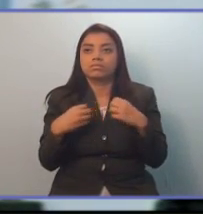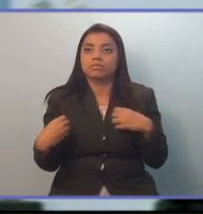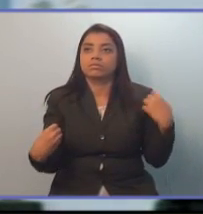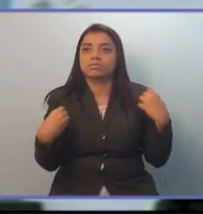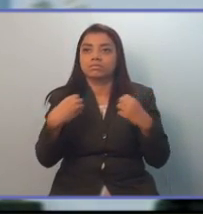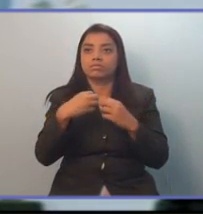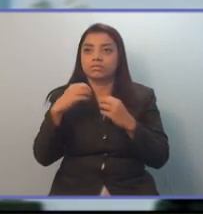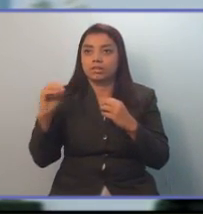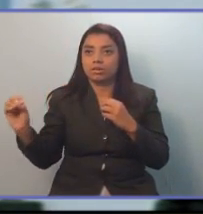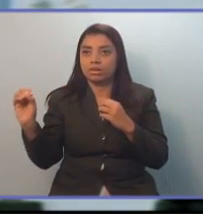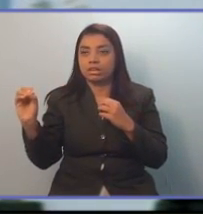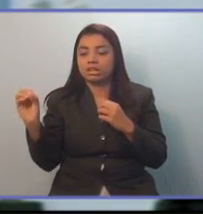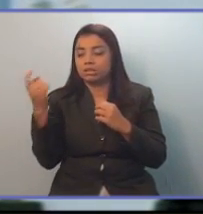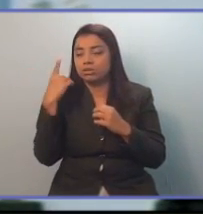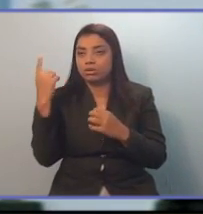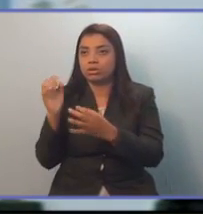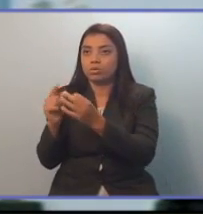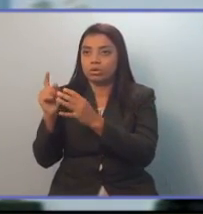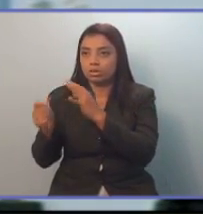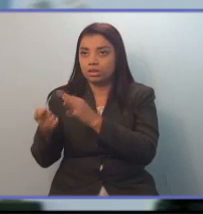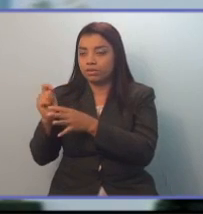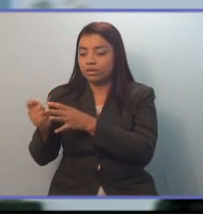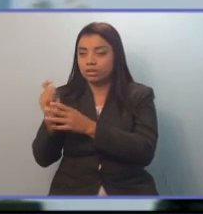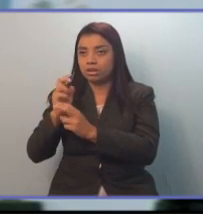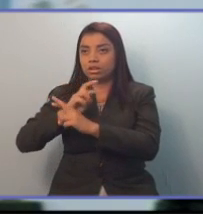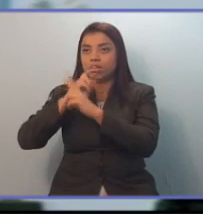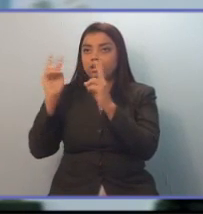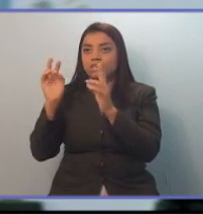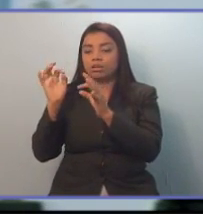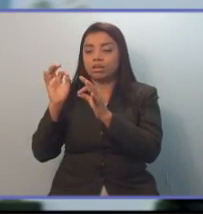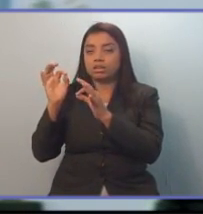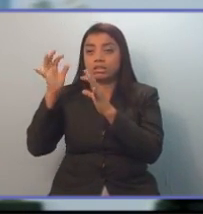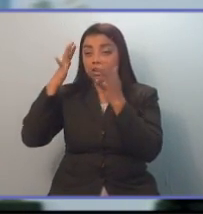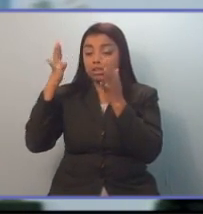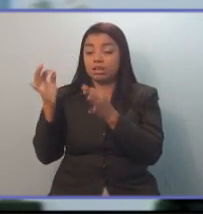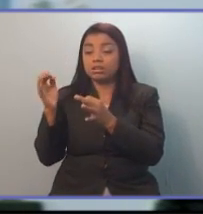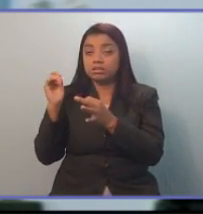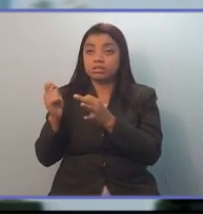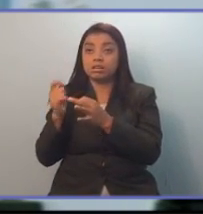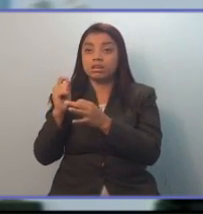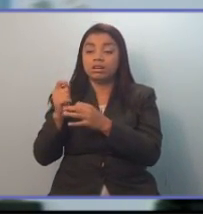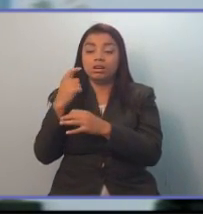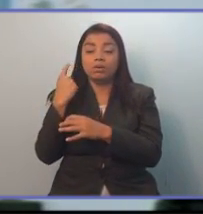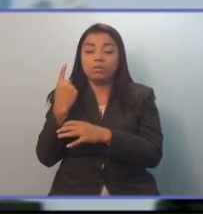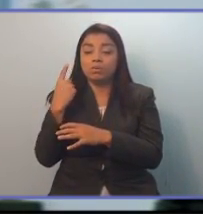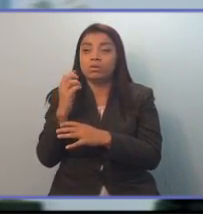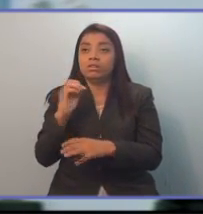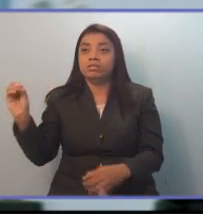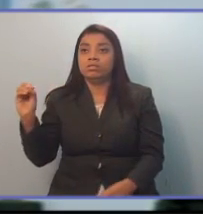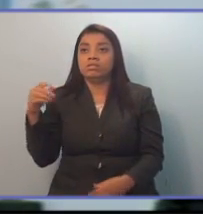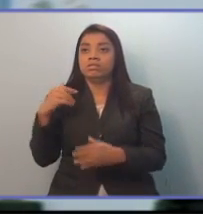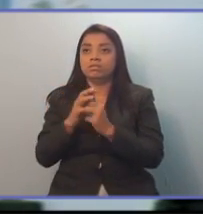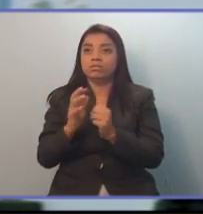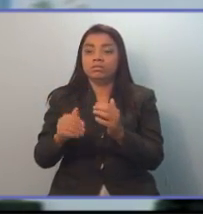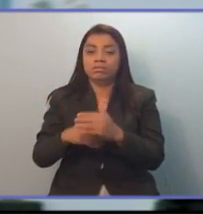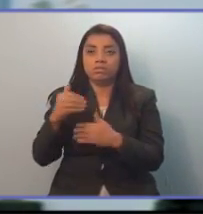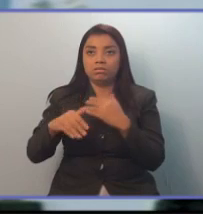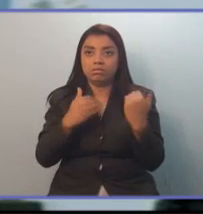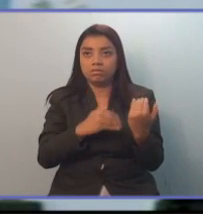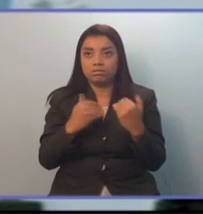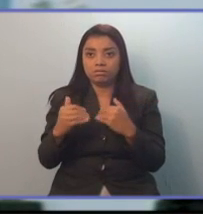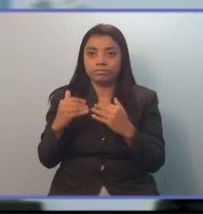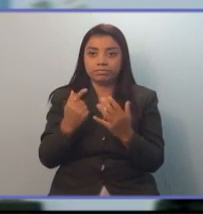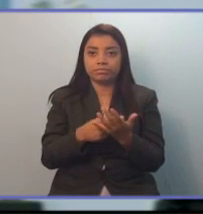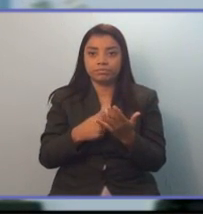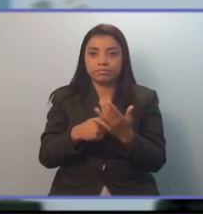tribunal especializado, un solo juez especializado de sentencia que tiene que conocer de los procesos de crimen organizado en